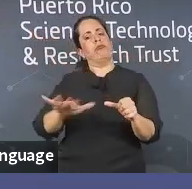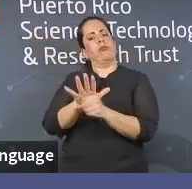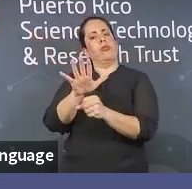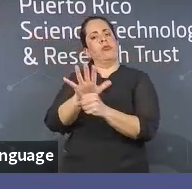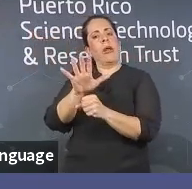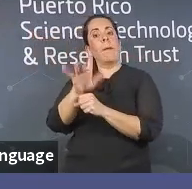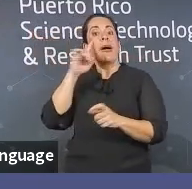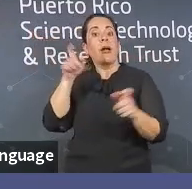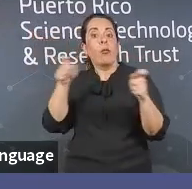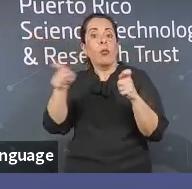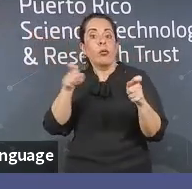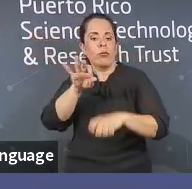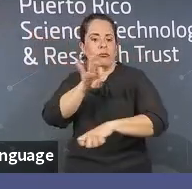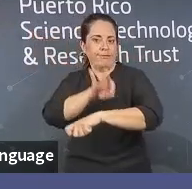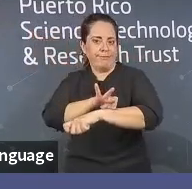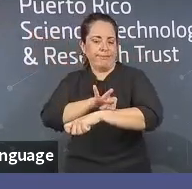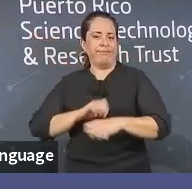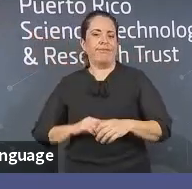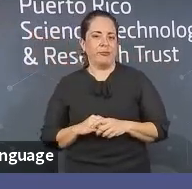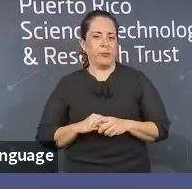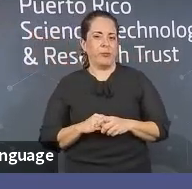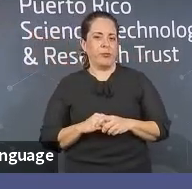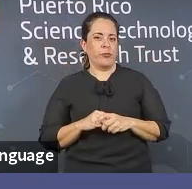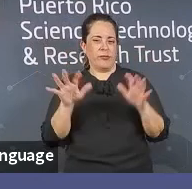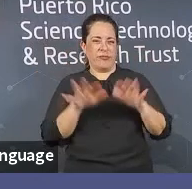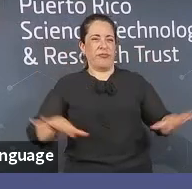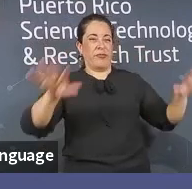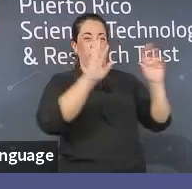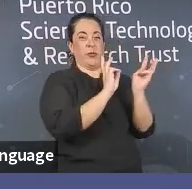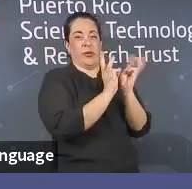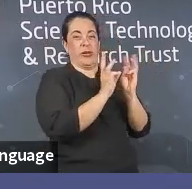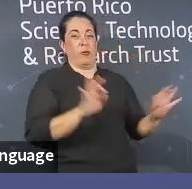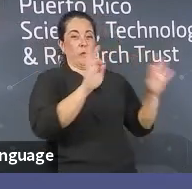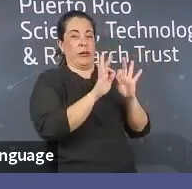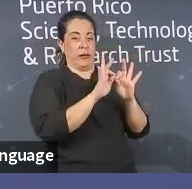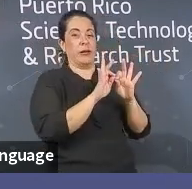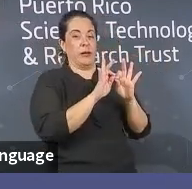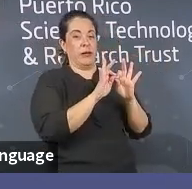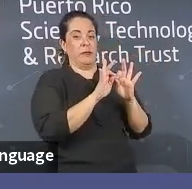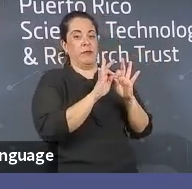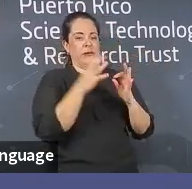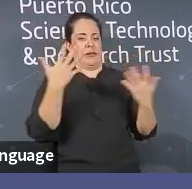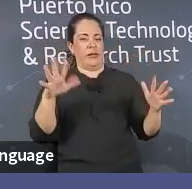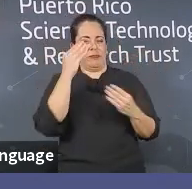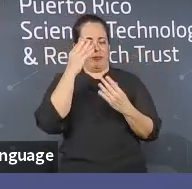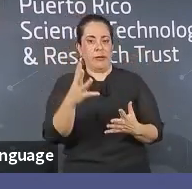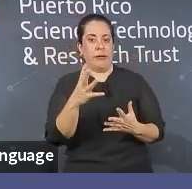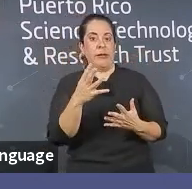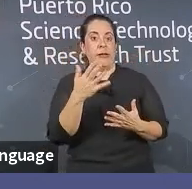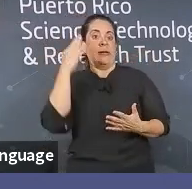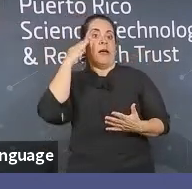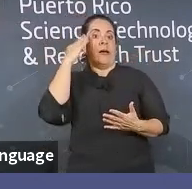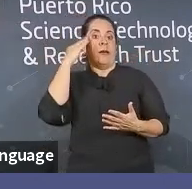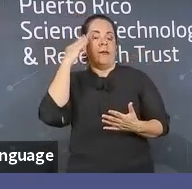para controlar el mosquito. Las condiciones meteorológicas también son bien importantes, como les mencionaba anteriormente, saber en qué condiciones se